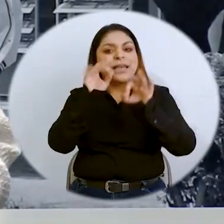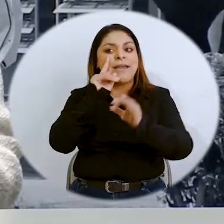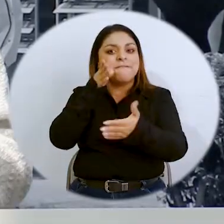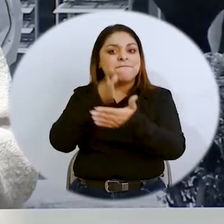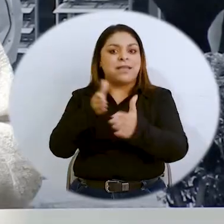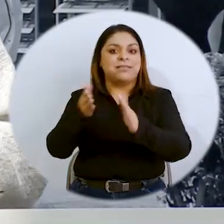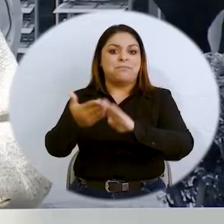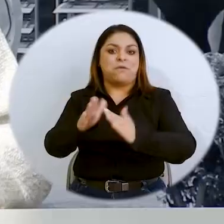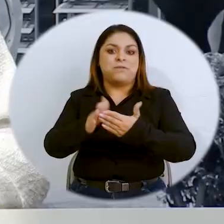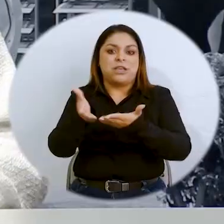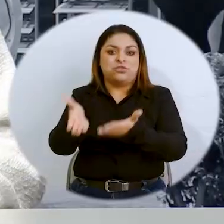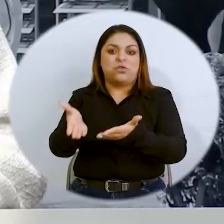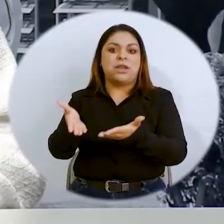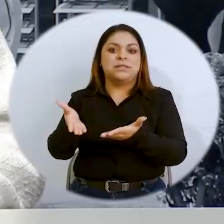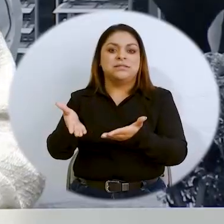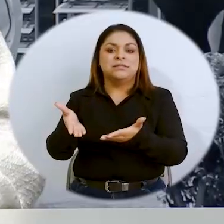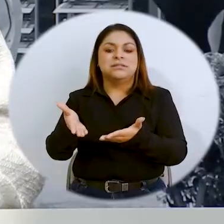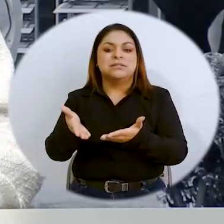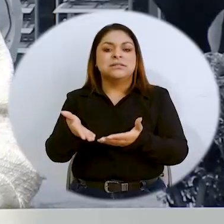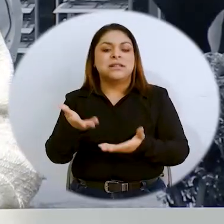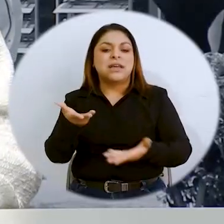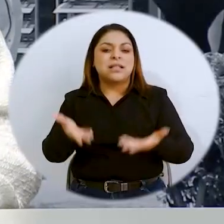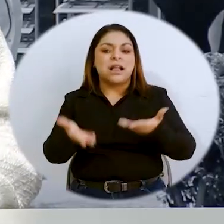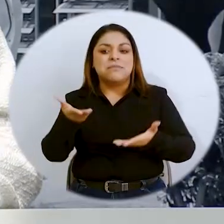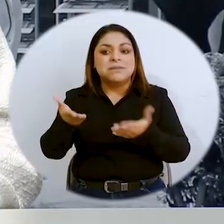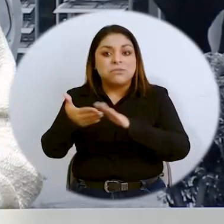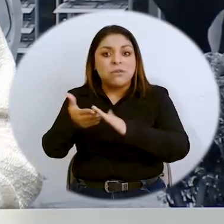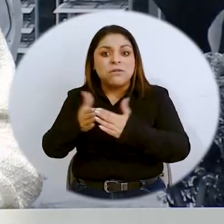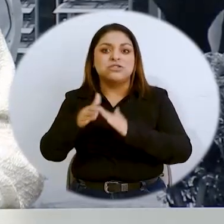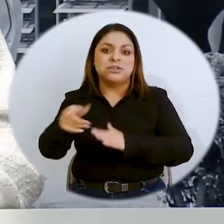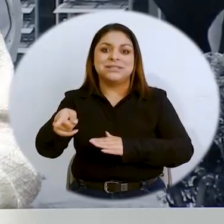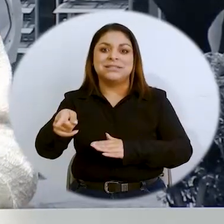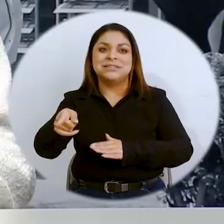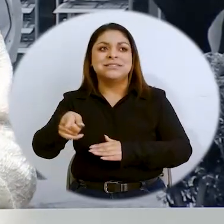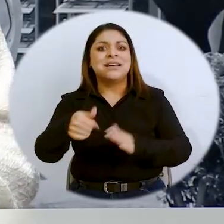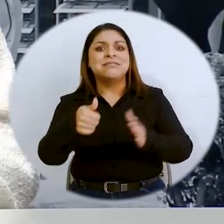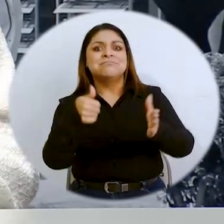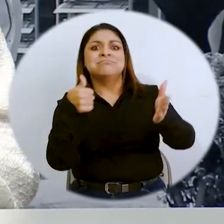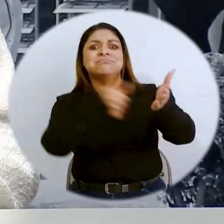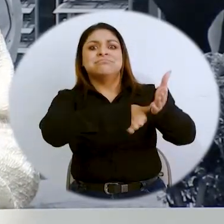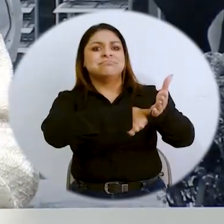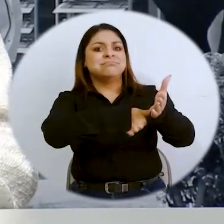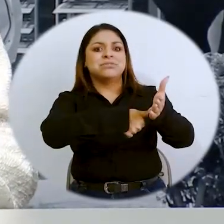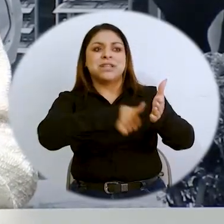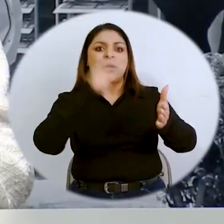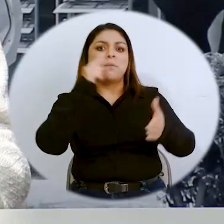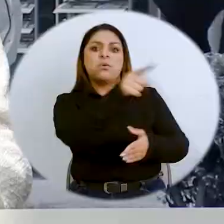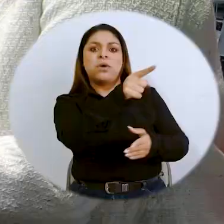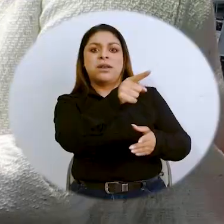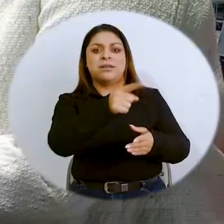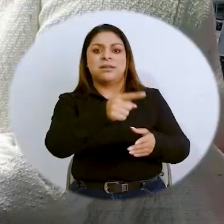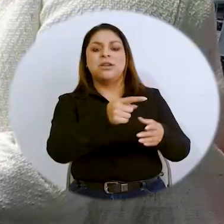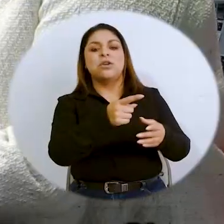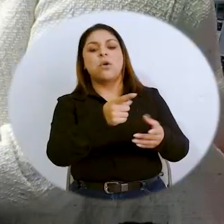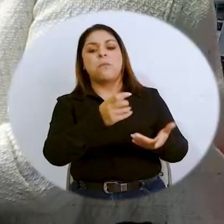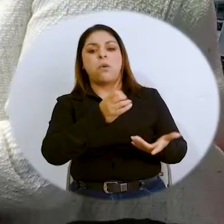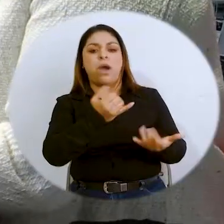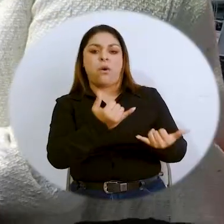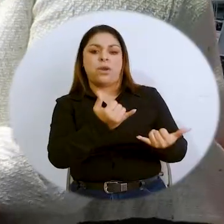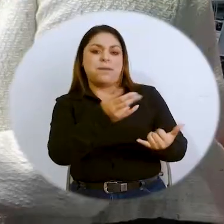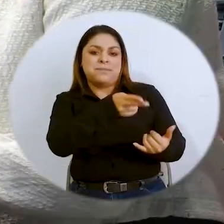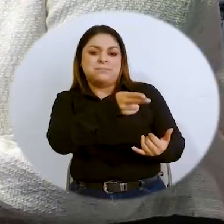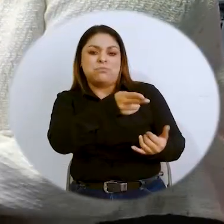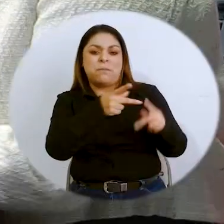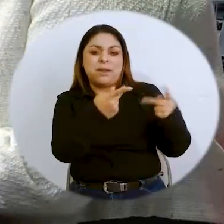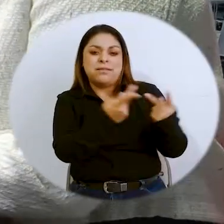directamente sobre todas esas poblaciones que eligieron el continuismo, ¿verdad?